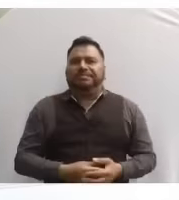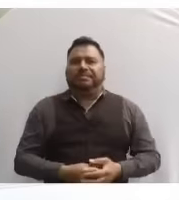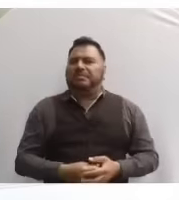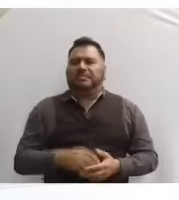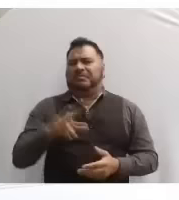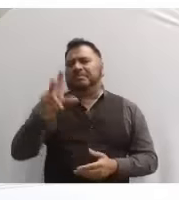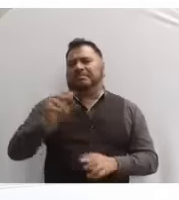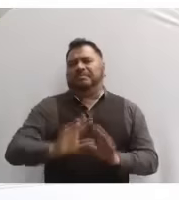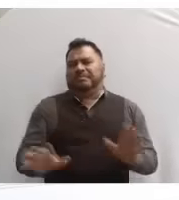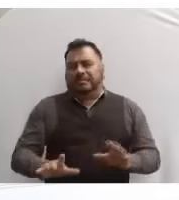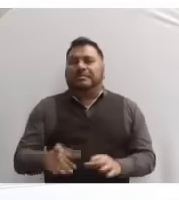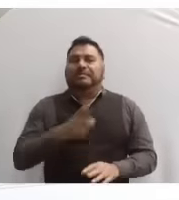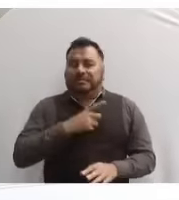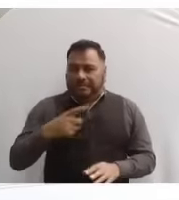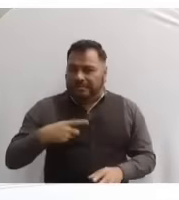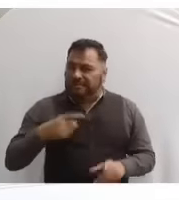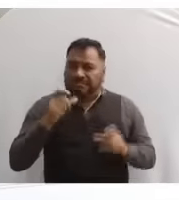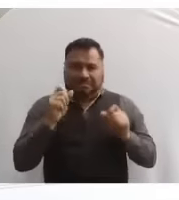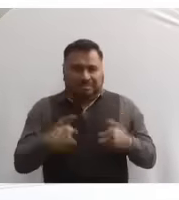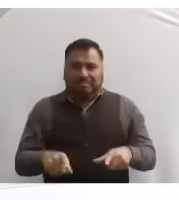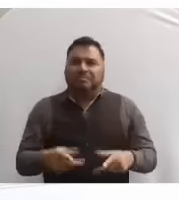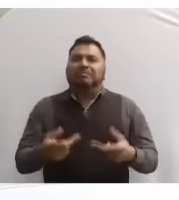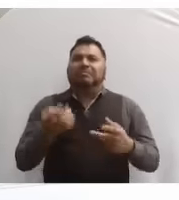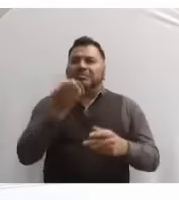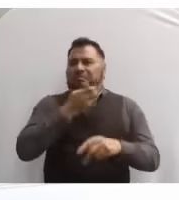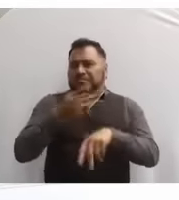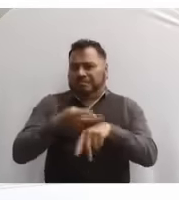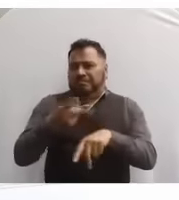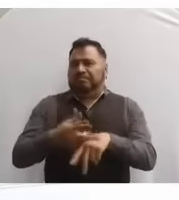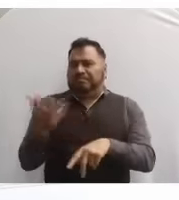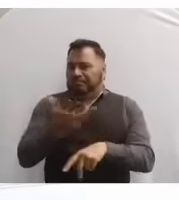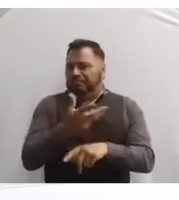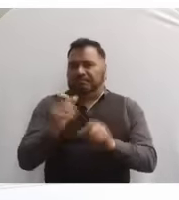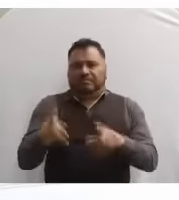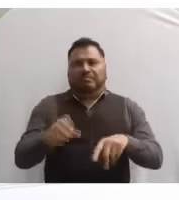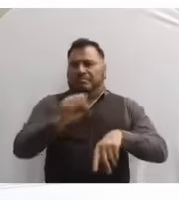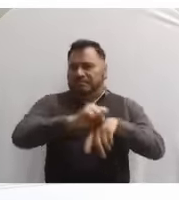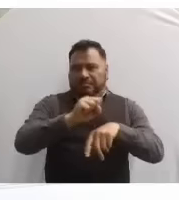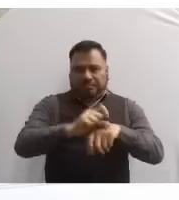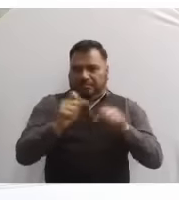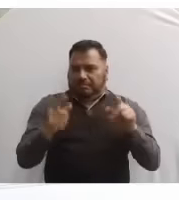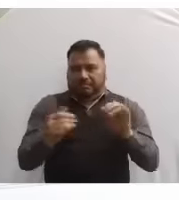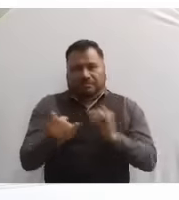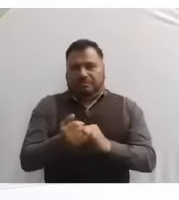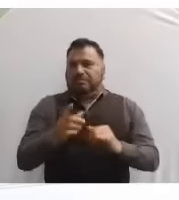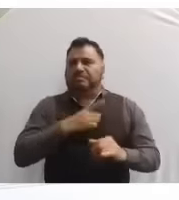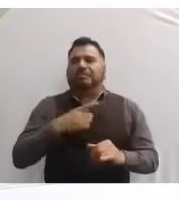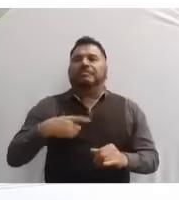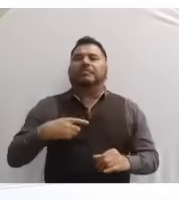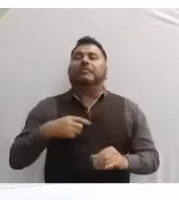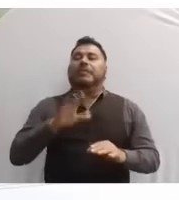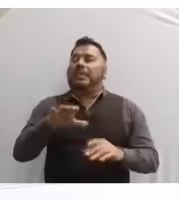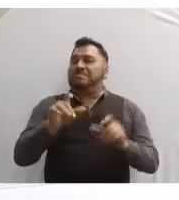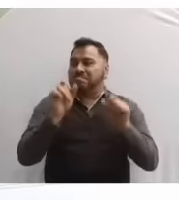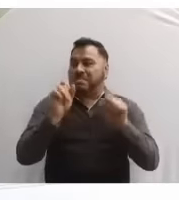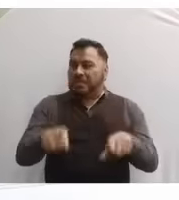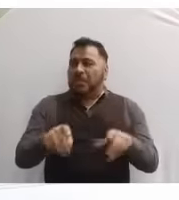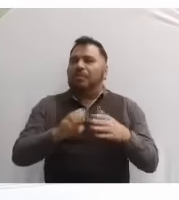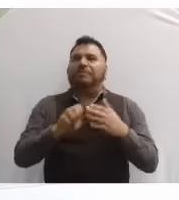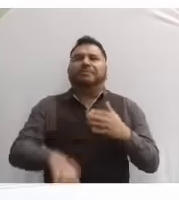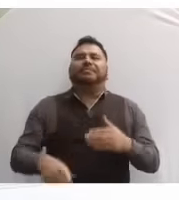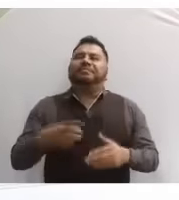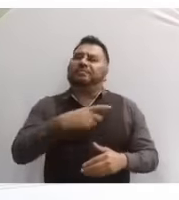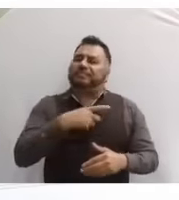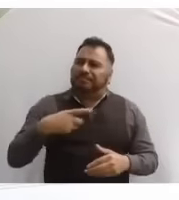No, hay que hacer el mismo número de preparatorias como secundarias hay. E igual, hay que